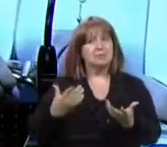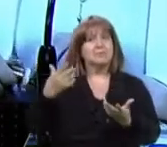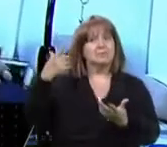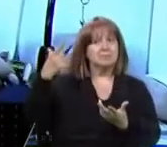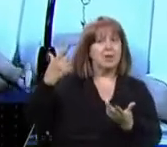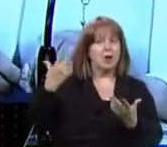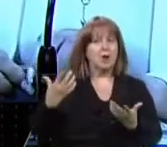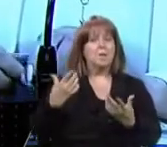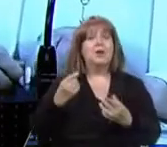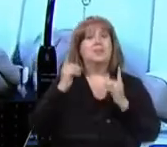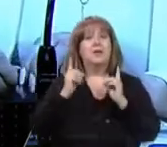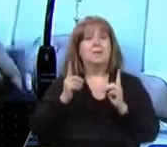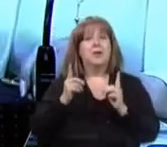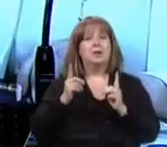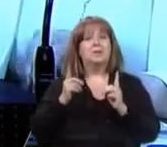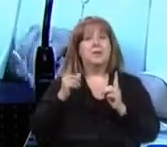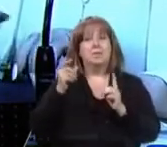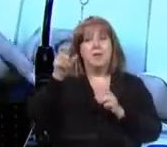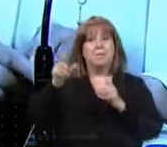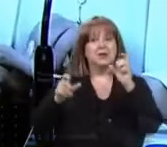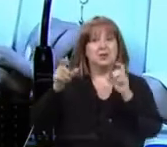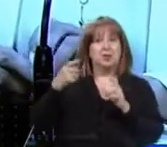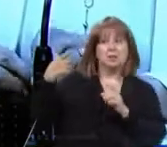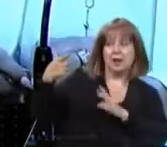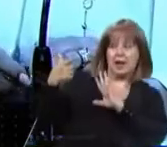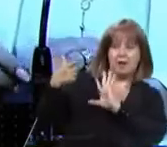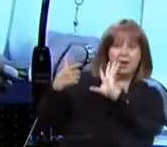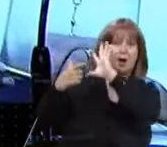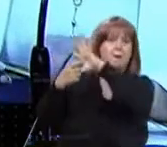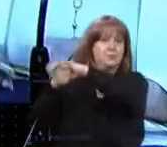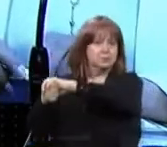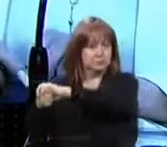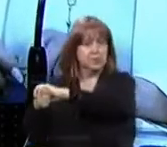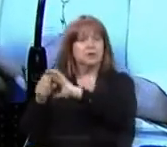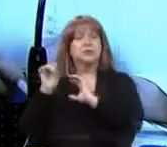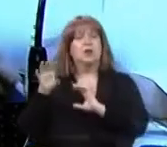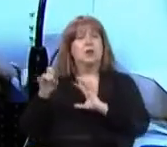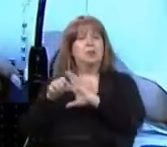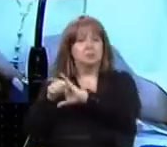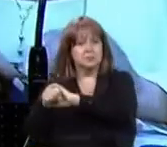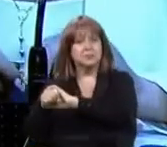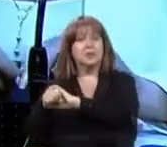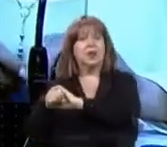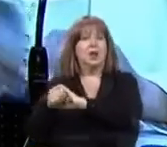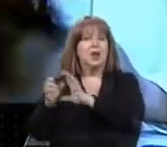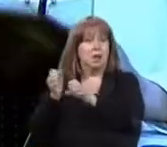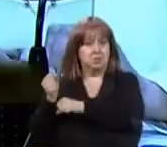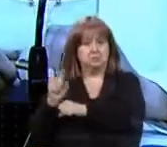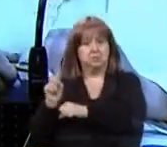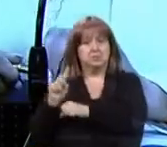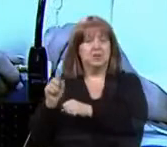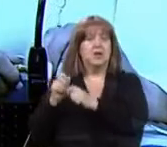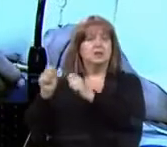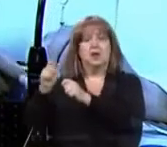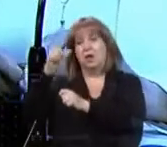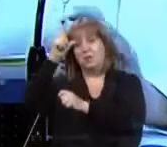la actitud de sus militantes, que fueron los que apresaron a Sabac Montiel. Y no lo lincharon, lo detuvieron para ponerlo a servicio de la justicia.